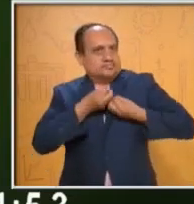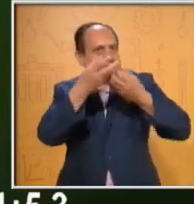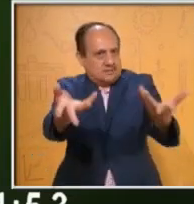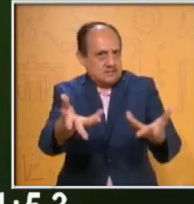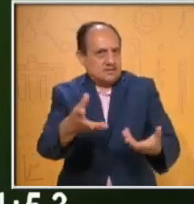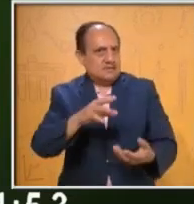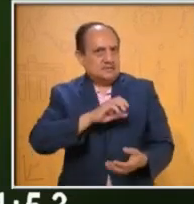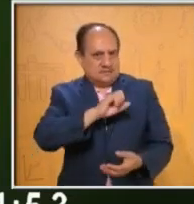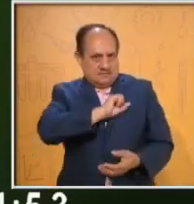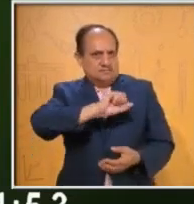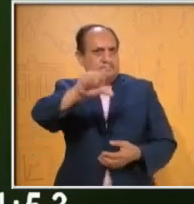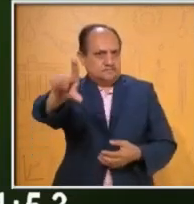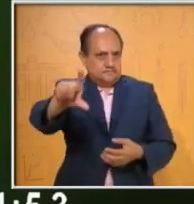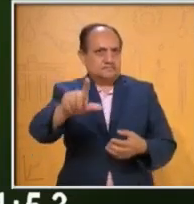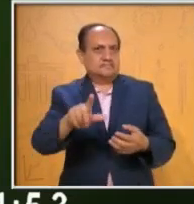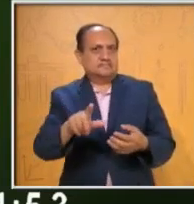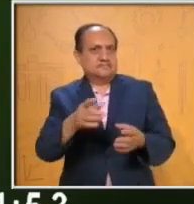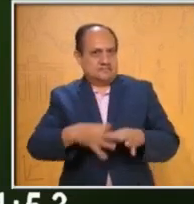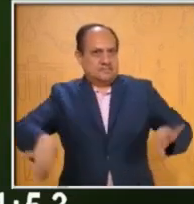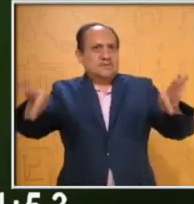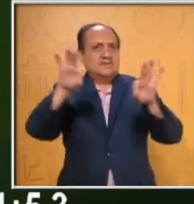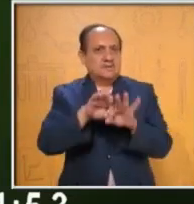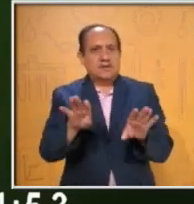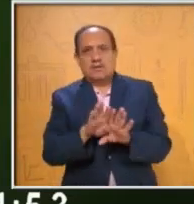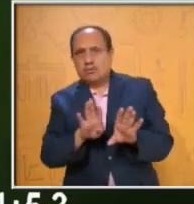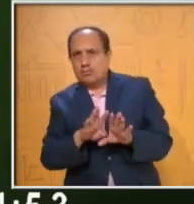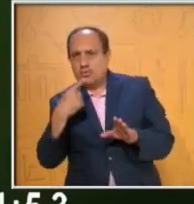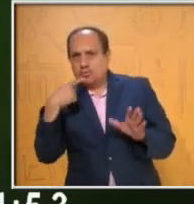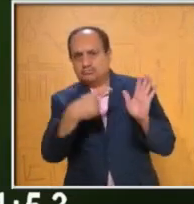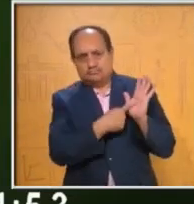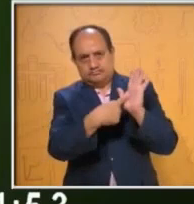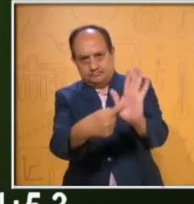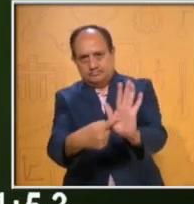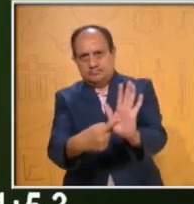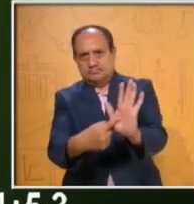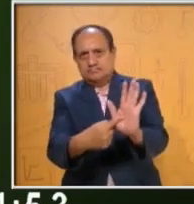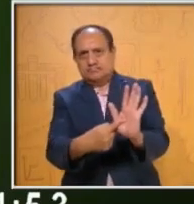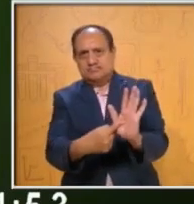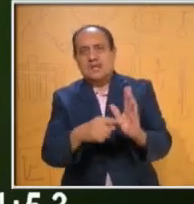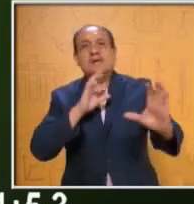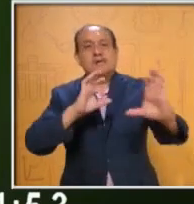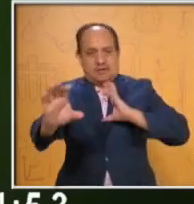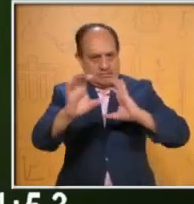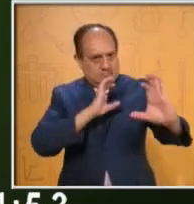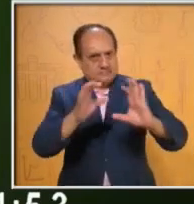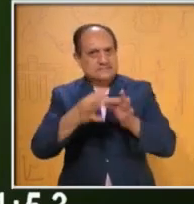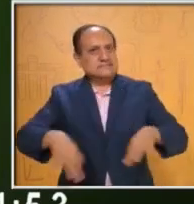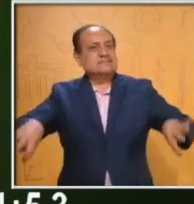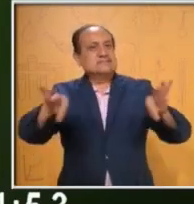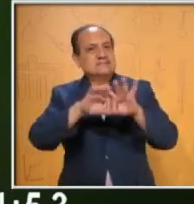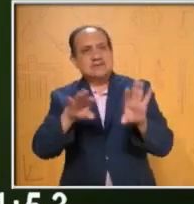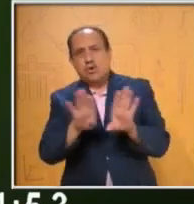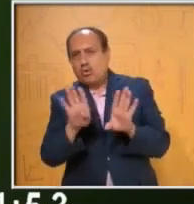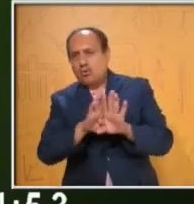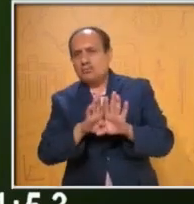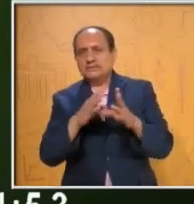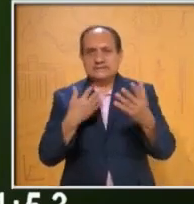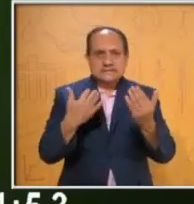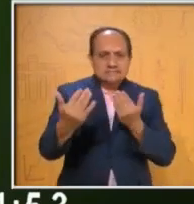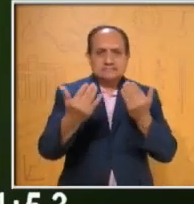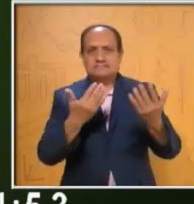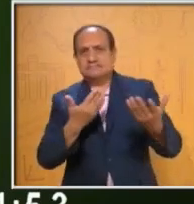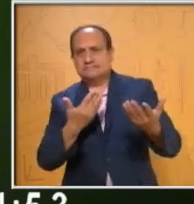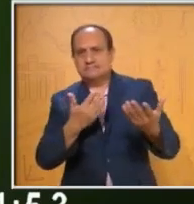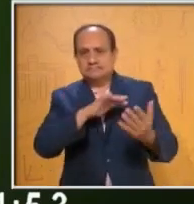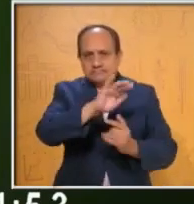nuestras autoridades, pues es muy importante, como lo dice la palabra, la comunicación, que es la vía para satisfacer